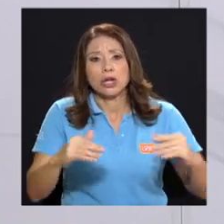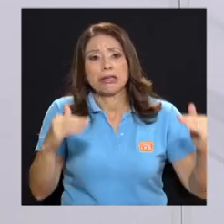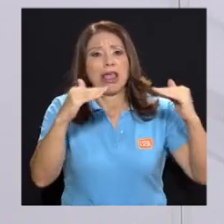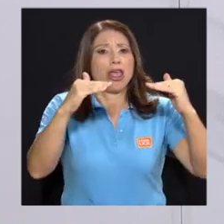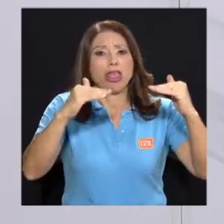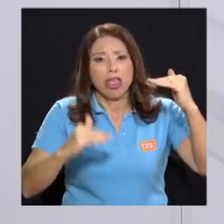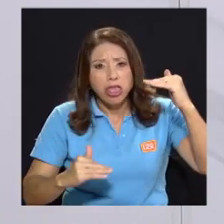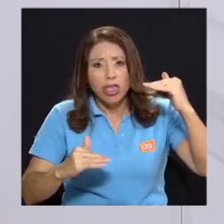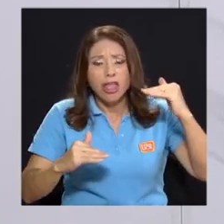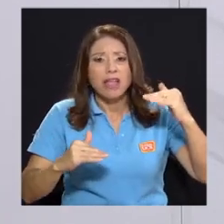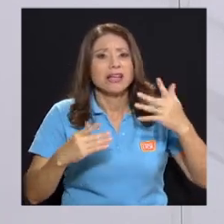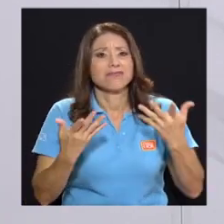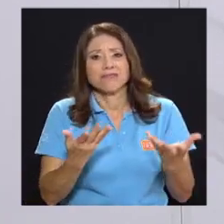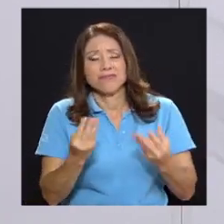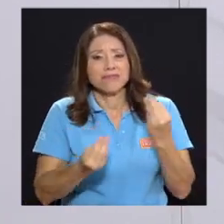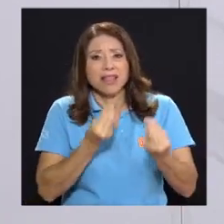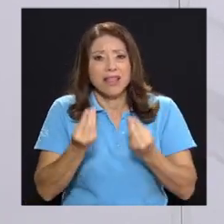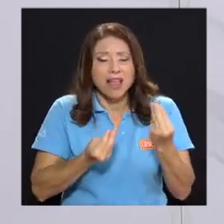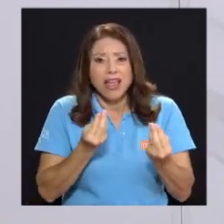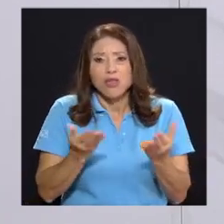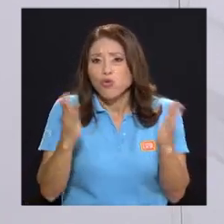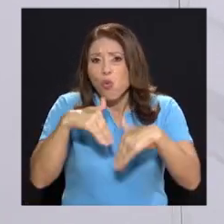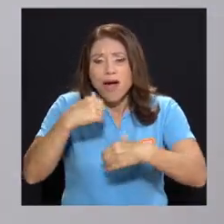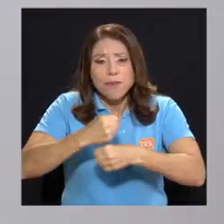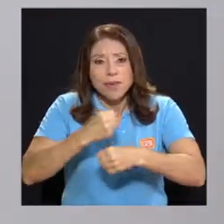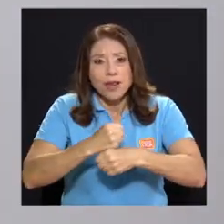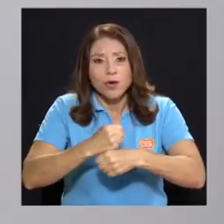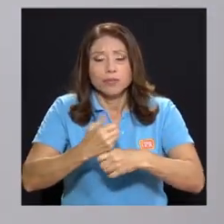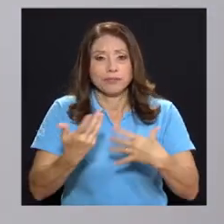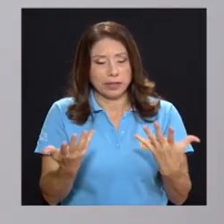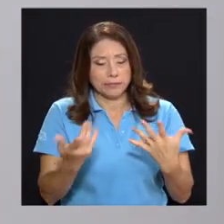nosotros en esta donación siempre monitoreamos los